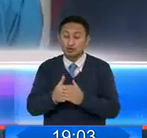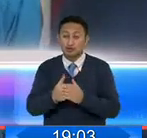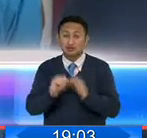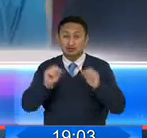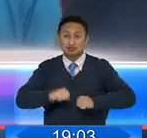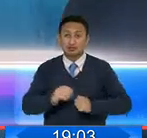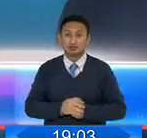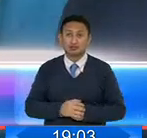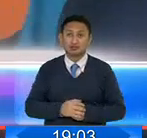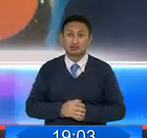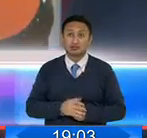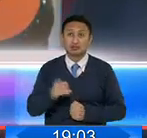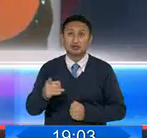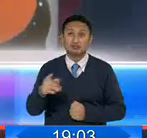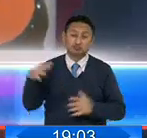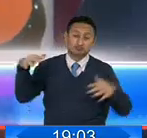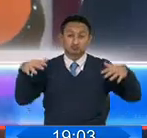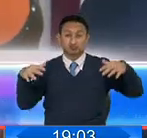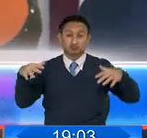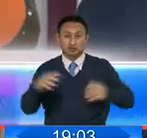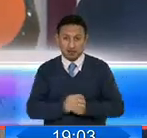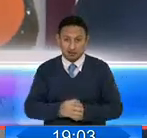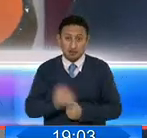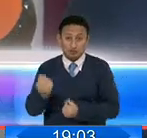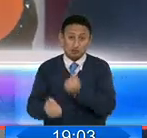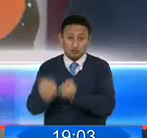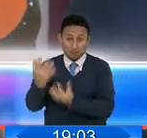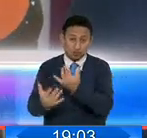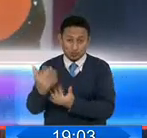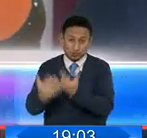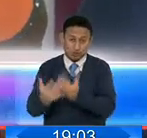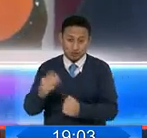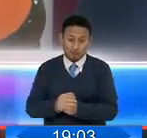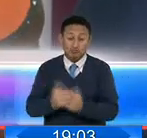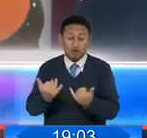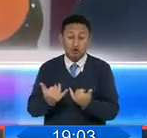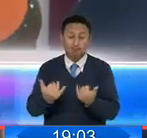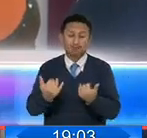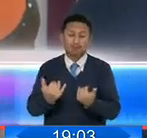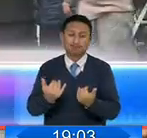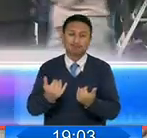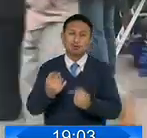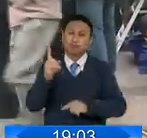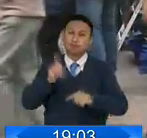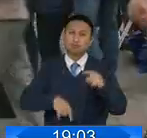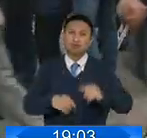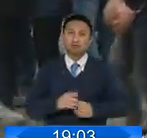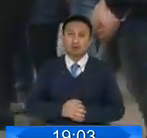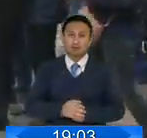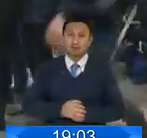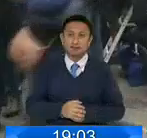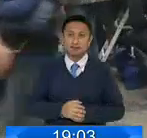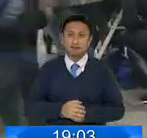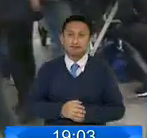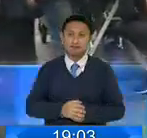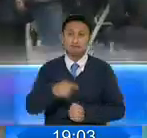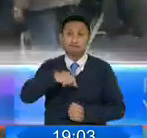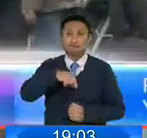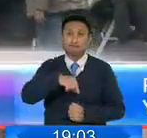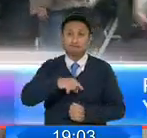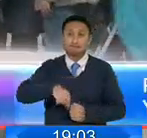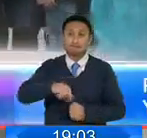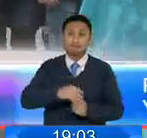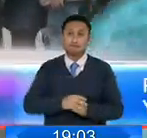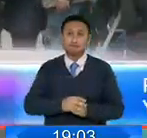un monigote y quemar el monigote. Eso no lo vamos a poder hacer este año. Y con ello evitar que se efectúen algunas de las tradiciones que se realizan